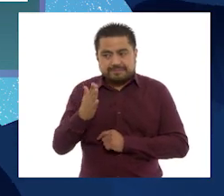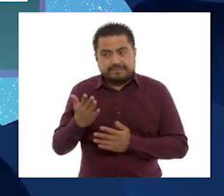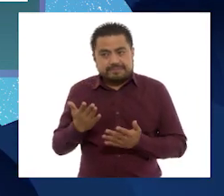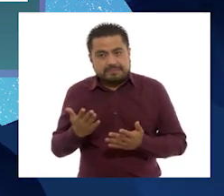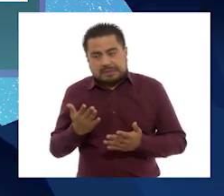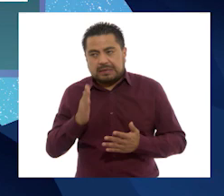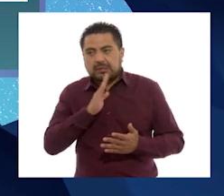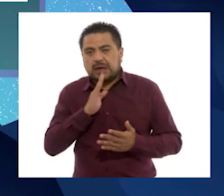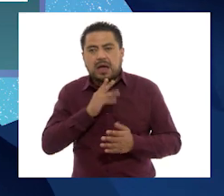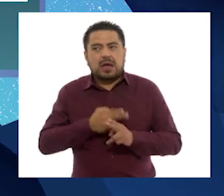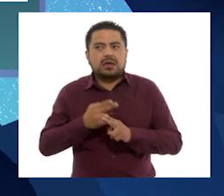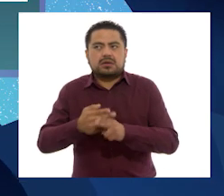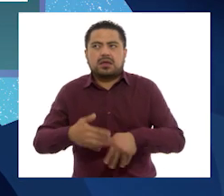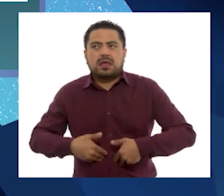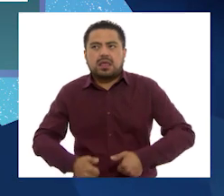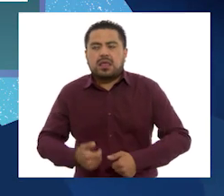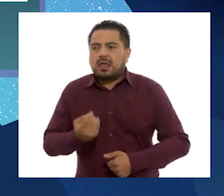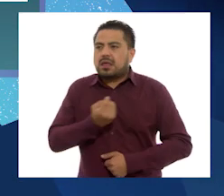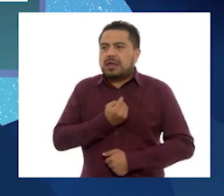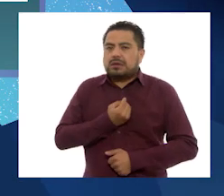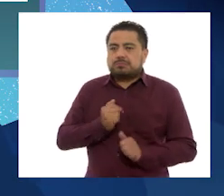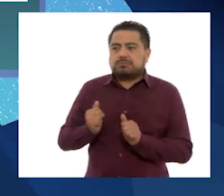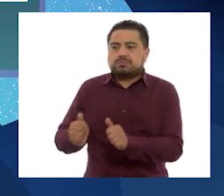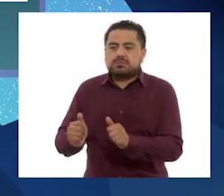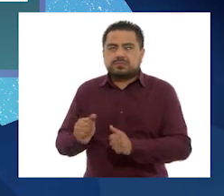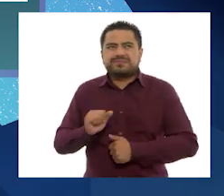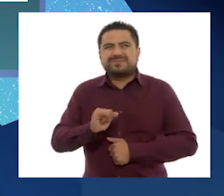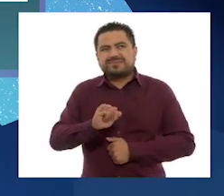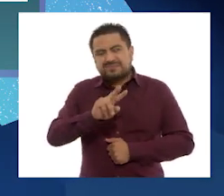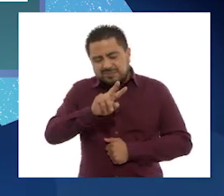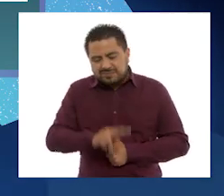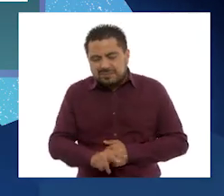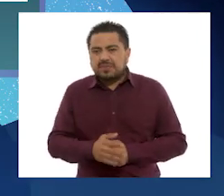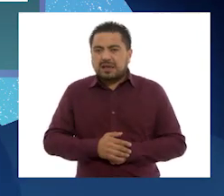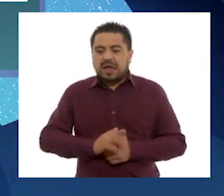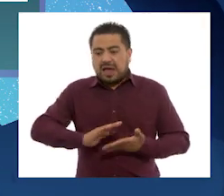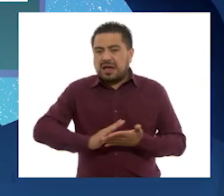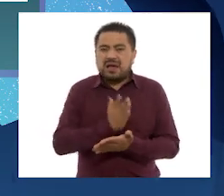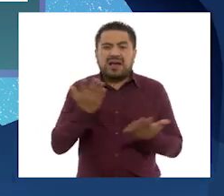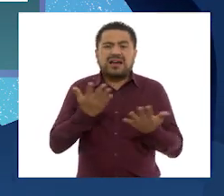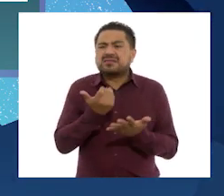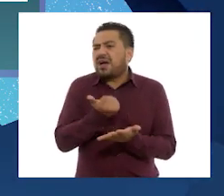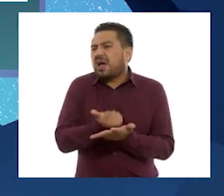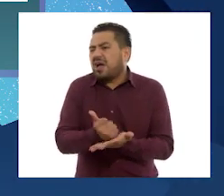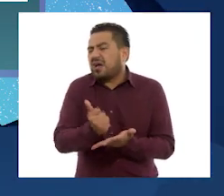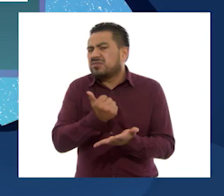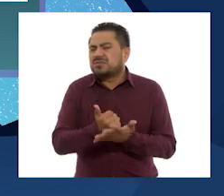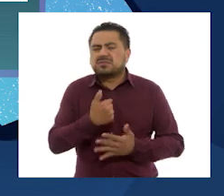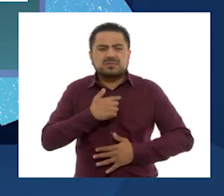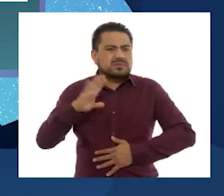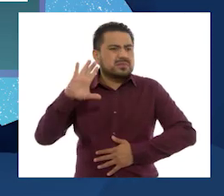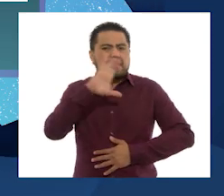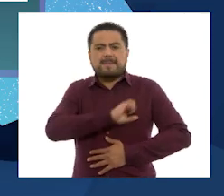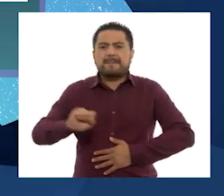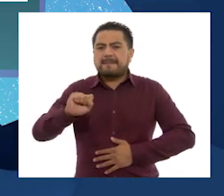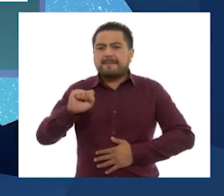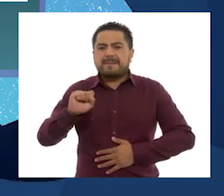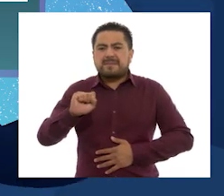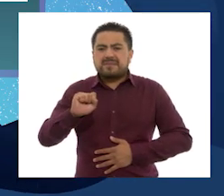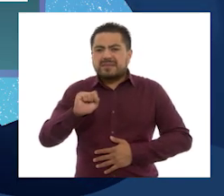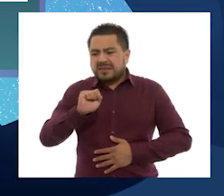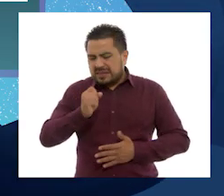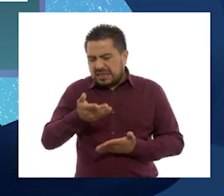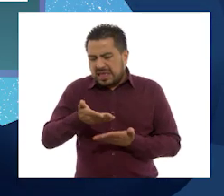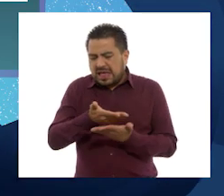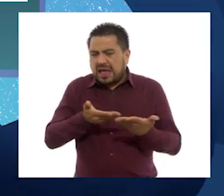enojada. Hasta con hambre te quedaste. Sí, es cierto. Además hizo un arroz que hoy me encanta. Hizo mi